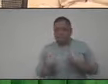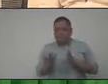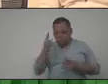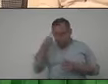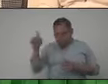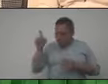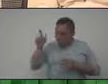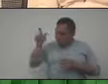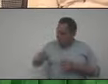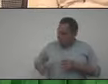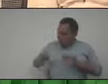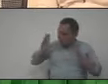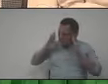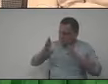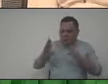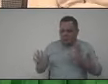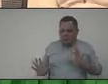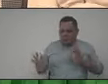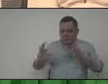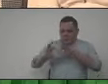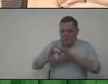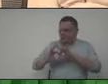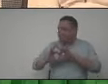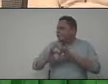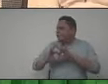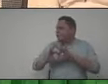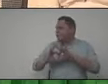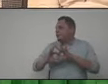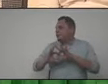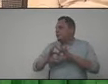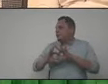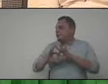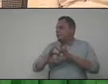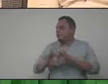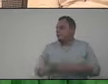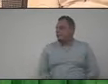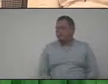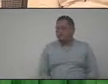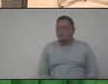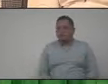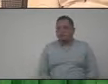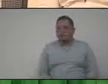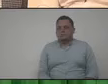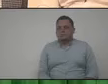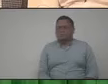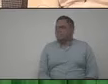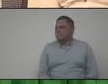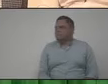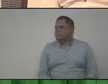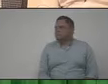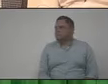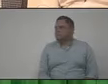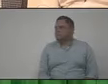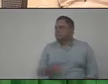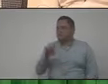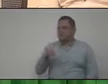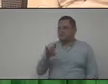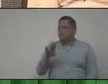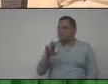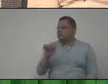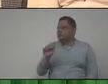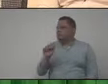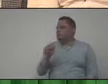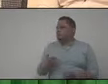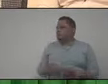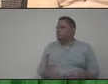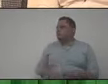ha sido atendida por el régimen subsidiado de Capresoca. Doctora Nuria, y como este caso, que hay